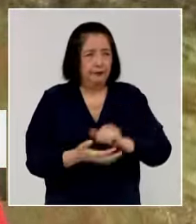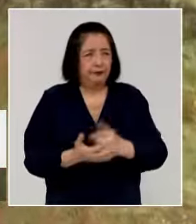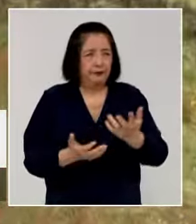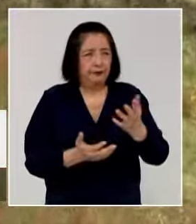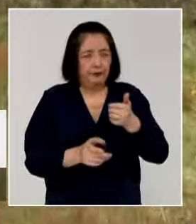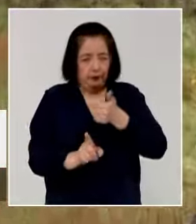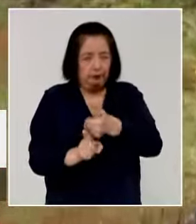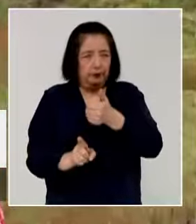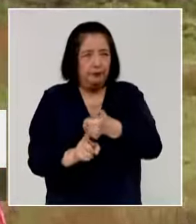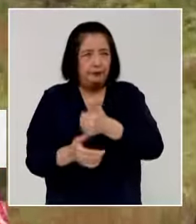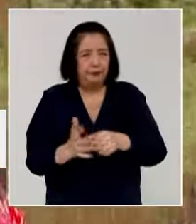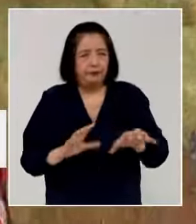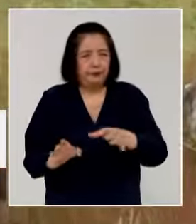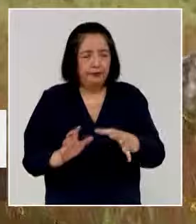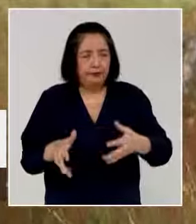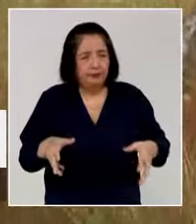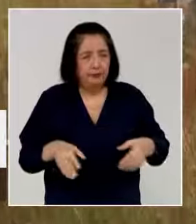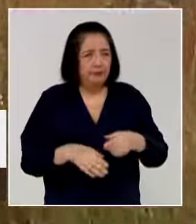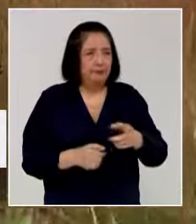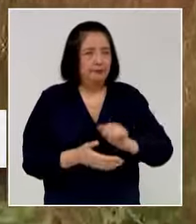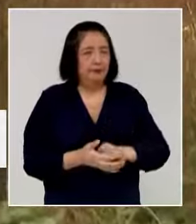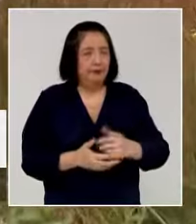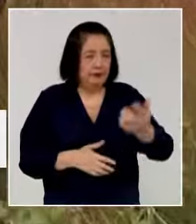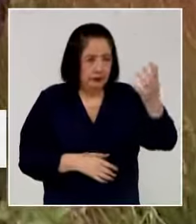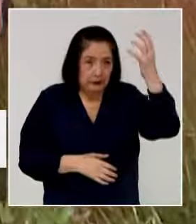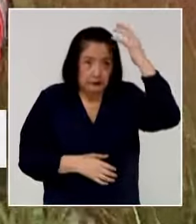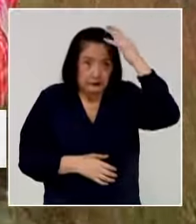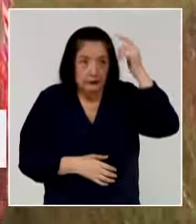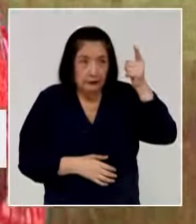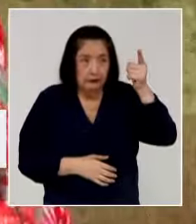mano propia a cintura, ¿no? Perfecto. ¿Y lo que llevan en la?